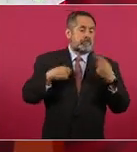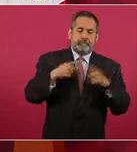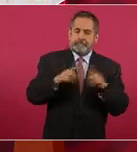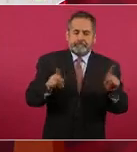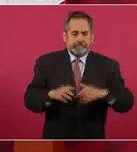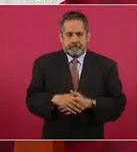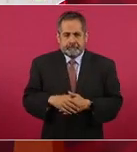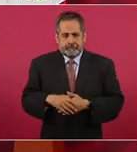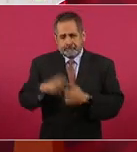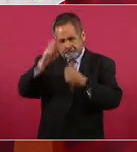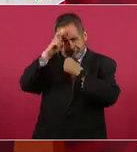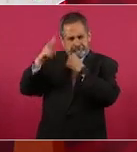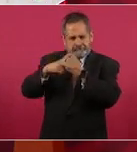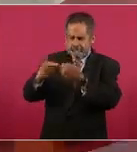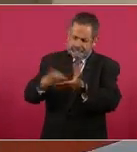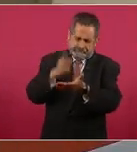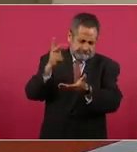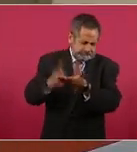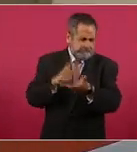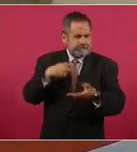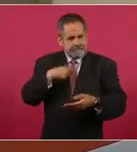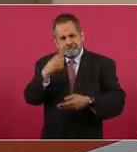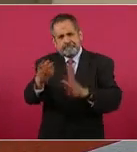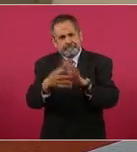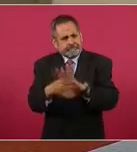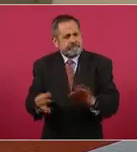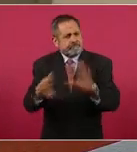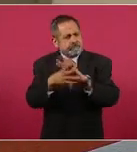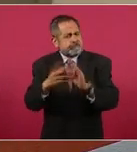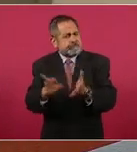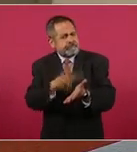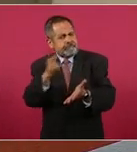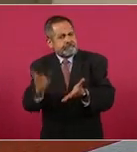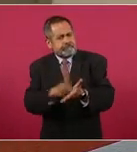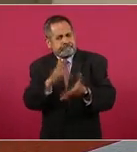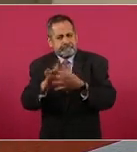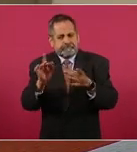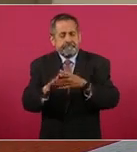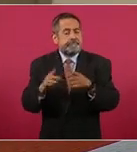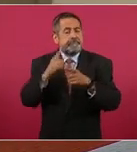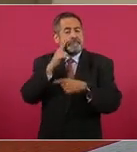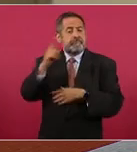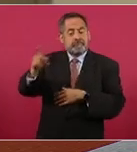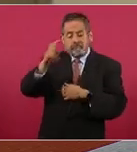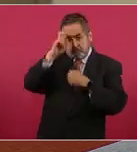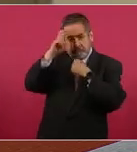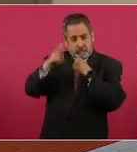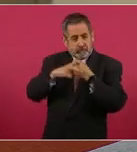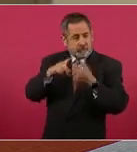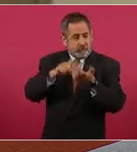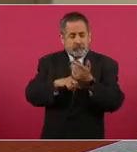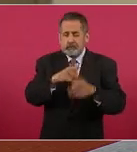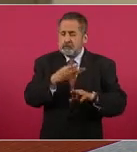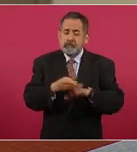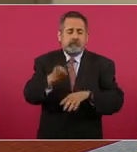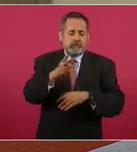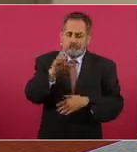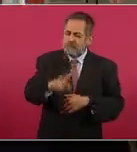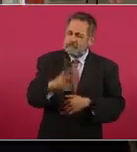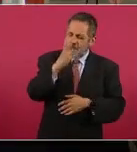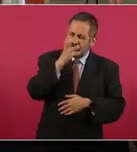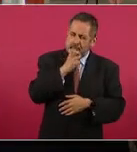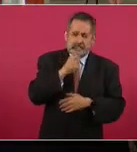Acá en Europa, continuamente lo tengo que expresar, acá tiene una experiencia de populismo muy triste, ¿no?